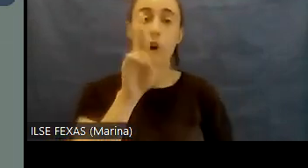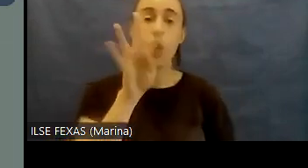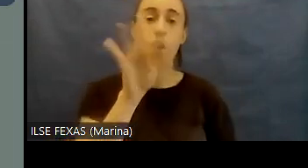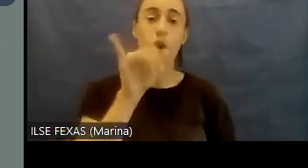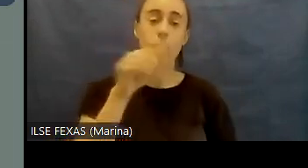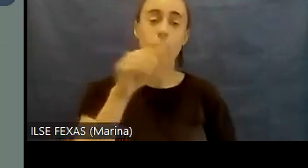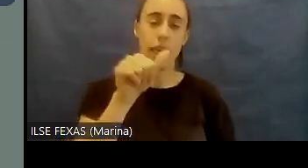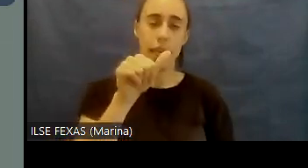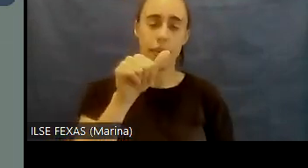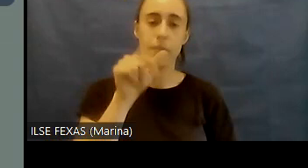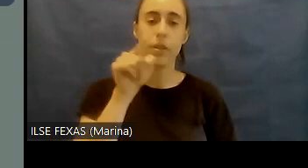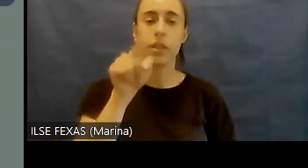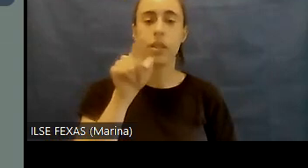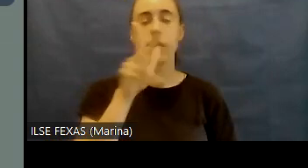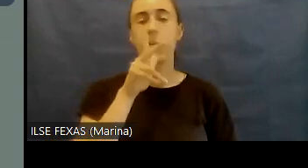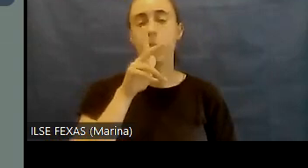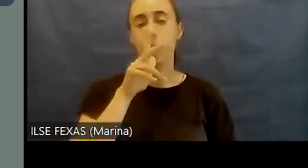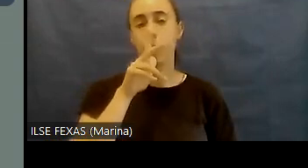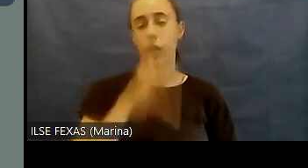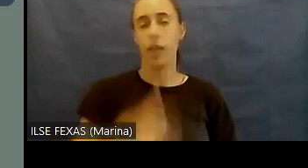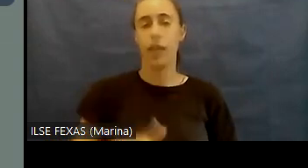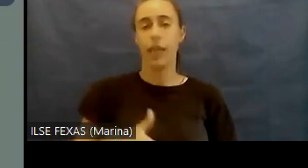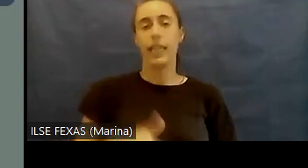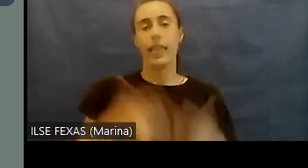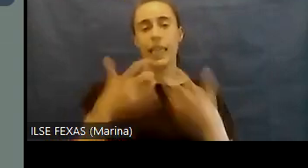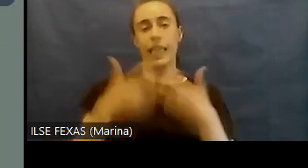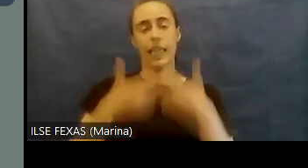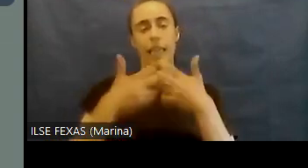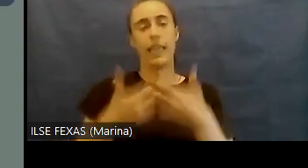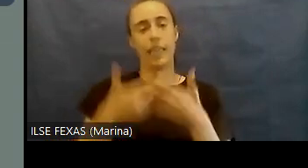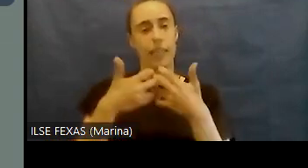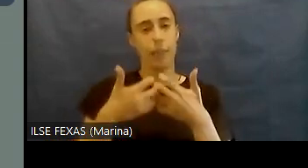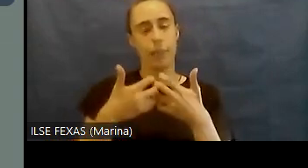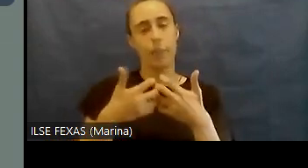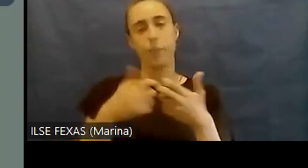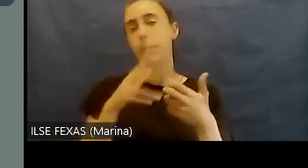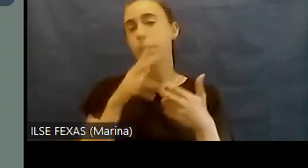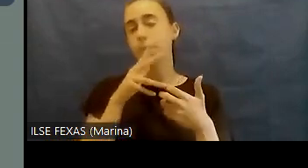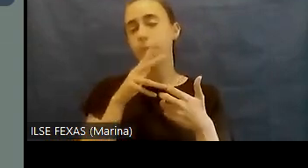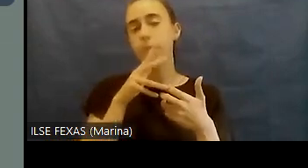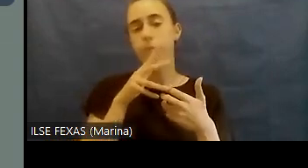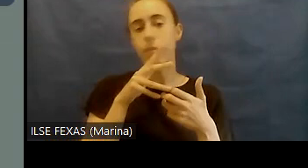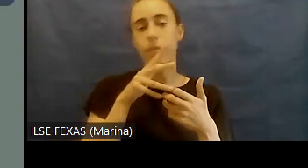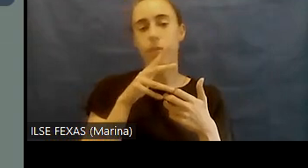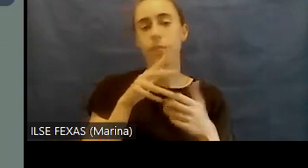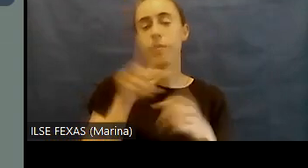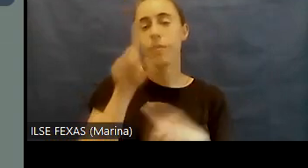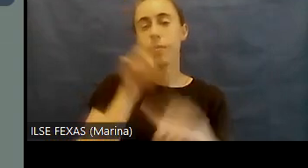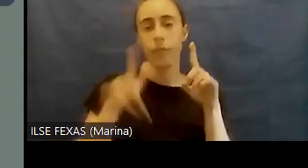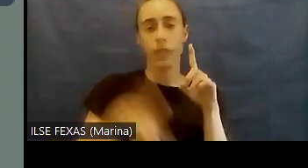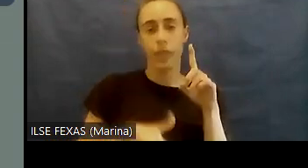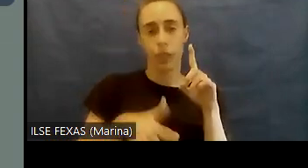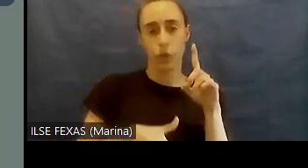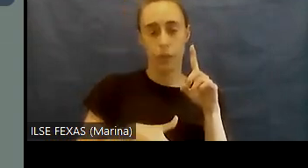estas a nivel digestivo. Actúa también tanto sobre la función de la vesícula biliar como del estómago. La vesícula biliar sería